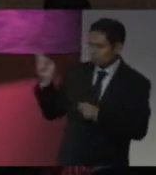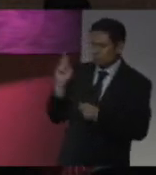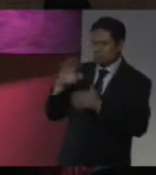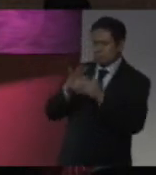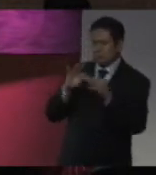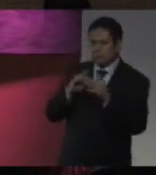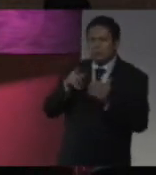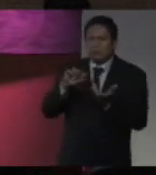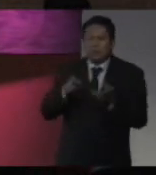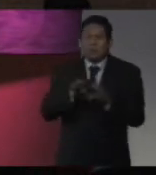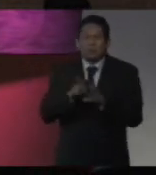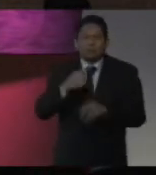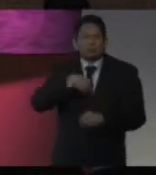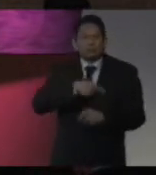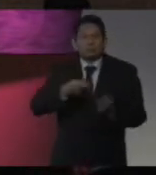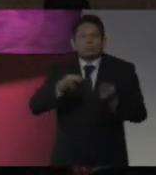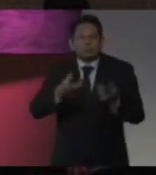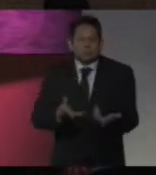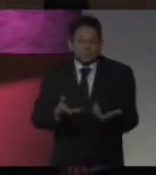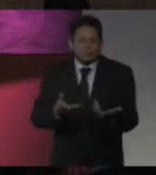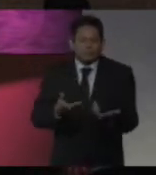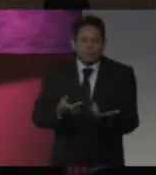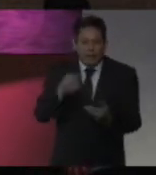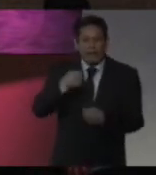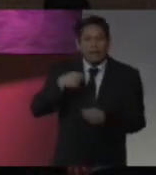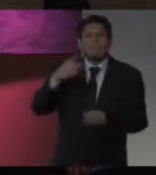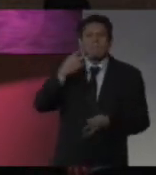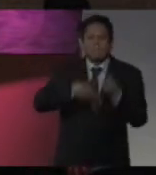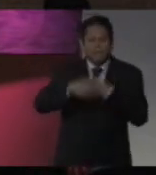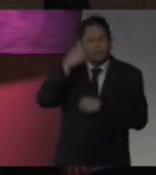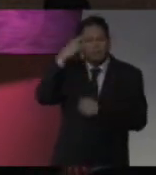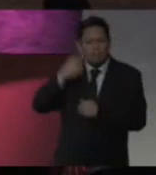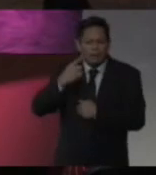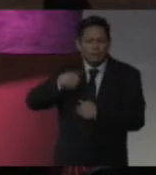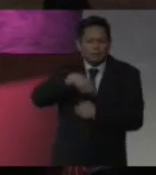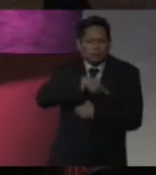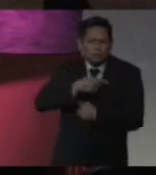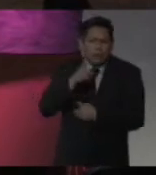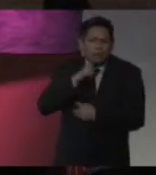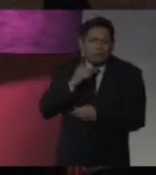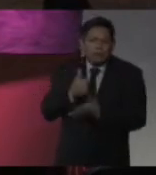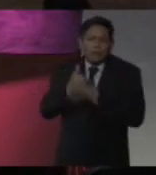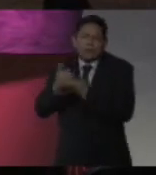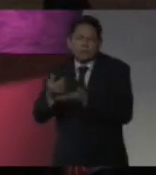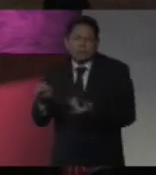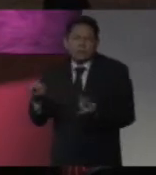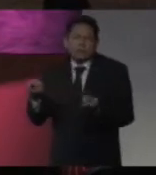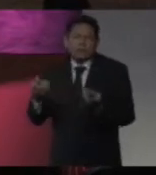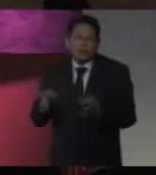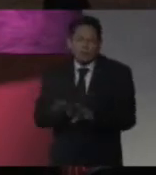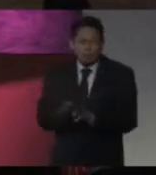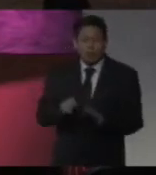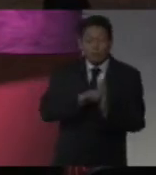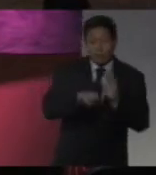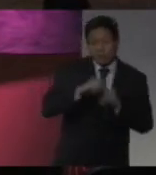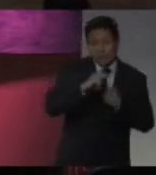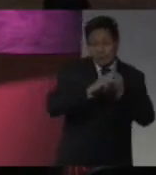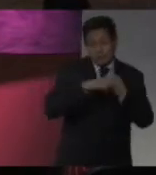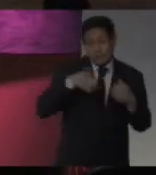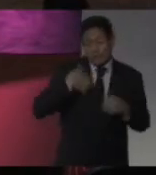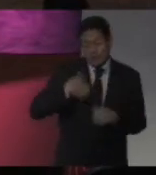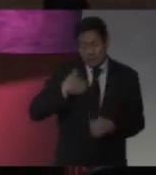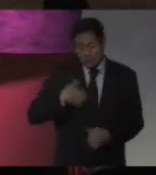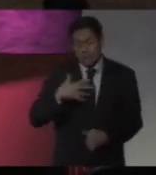sea, aquí estamos para ver cómo hacemos. Nosotras, que tenemos en Argentina, como ustedes saben